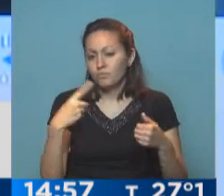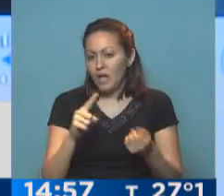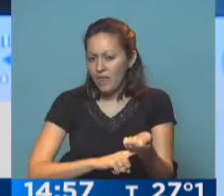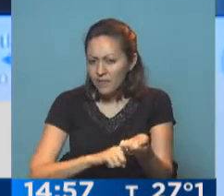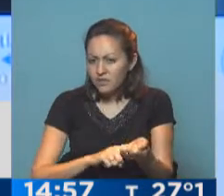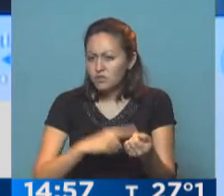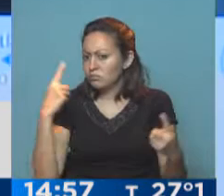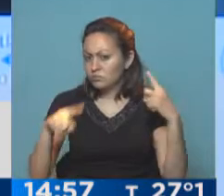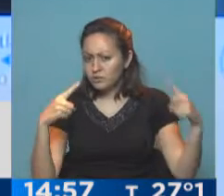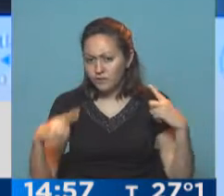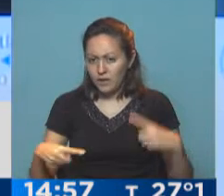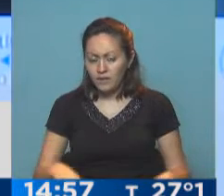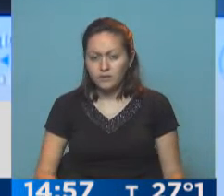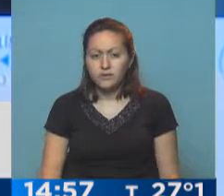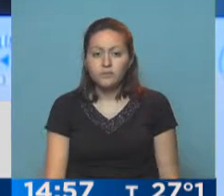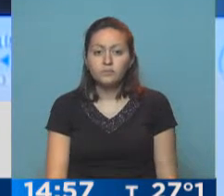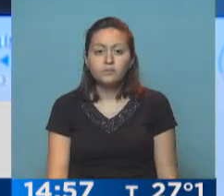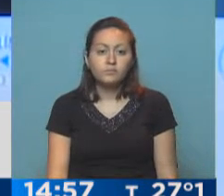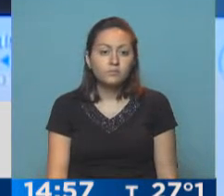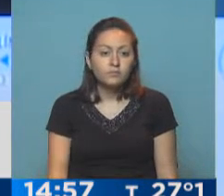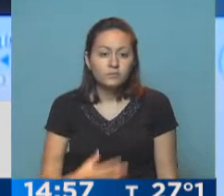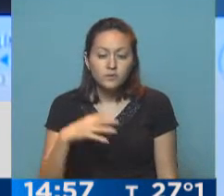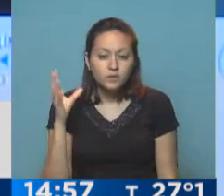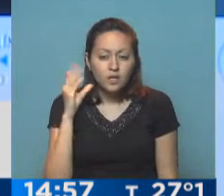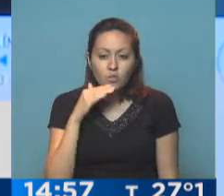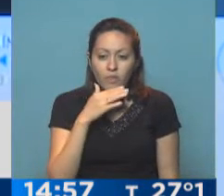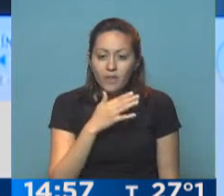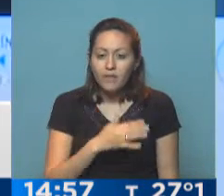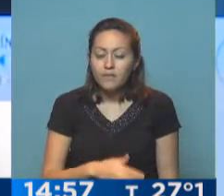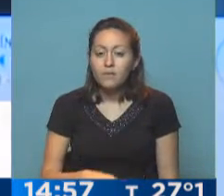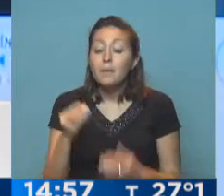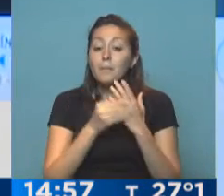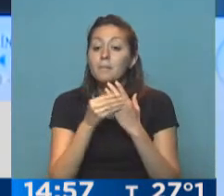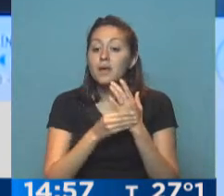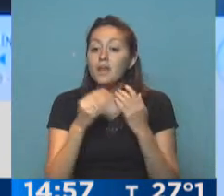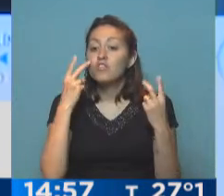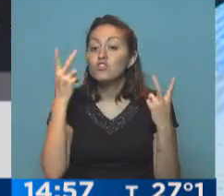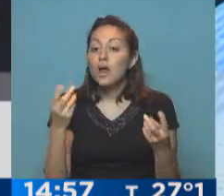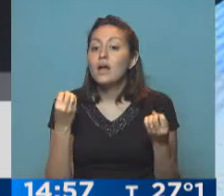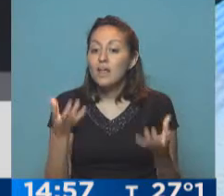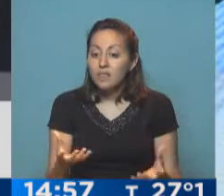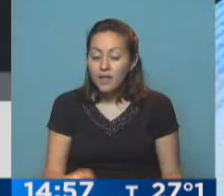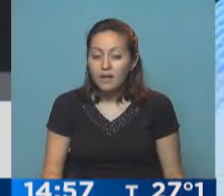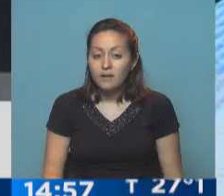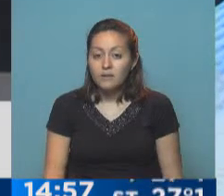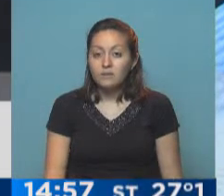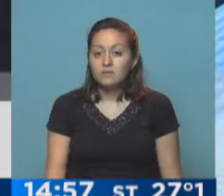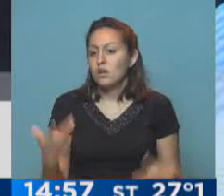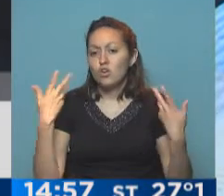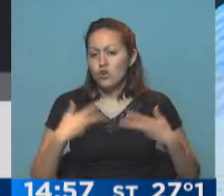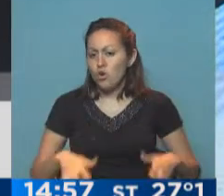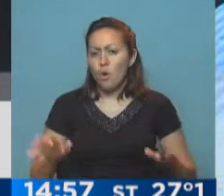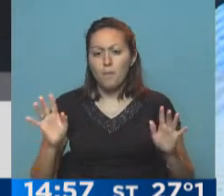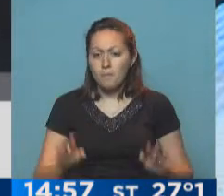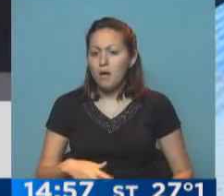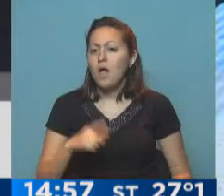rodante. ¿Cómo se está dando la transición con el designado ministro de Transporte, Guillermo Dietrich? Con total normalidad y con